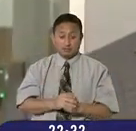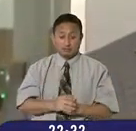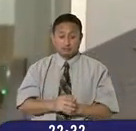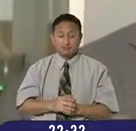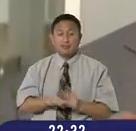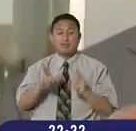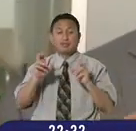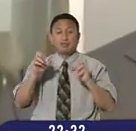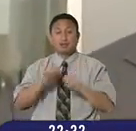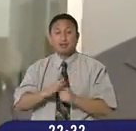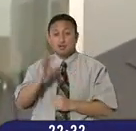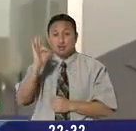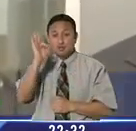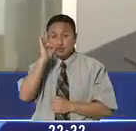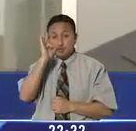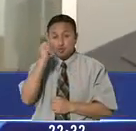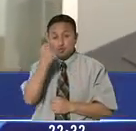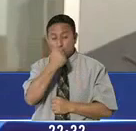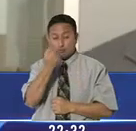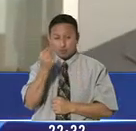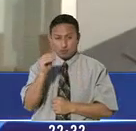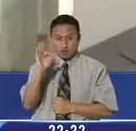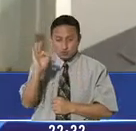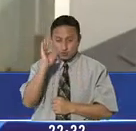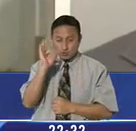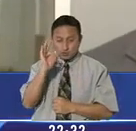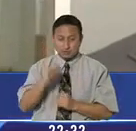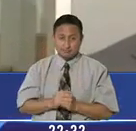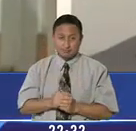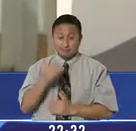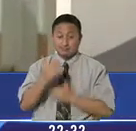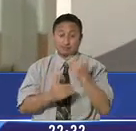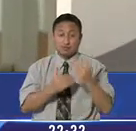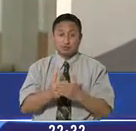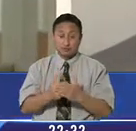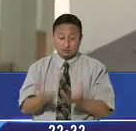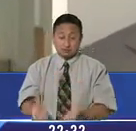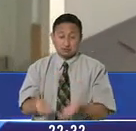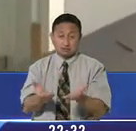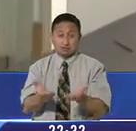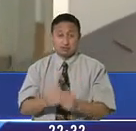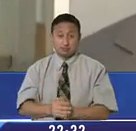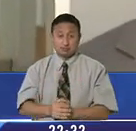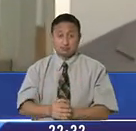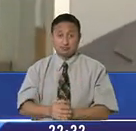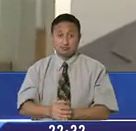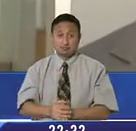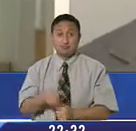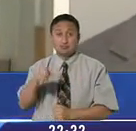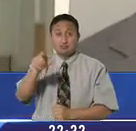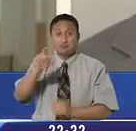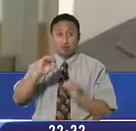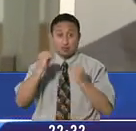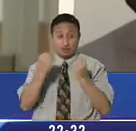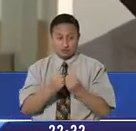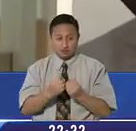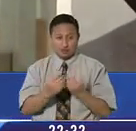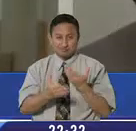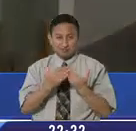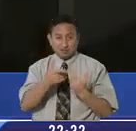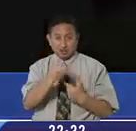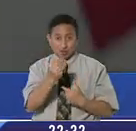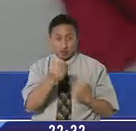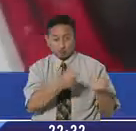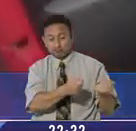drogas captadas a nuestros jóvenes definitivamente terminan arrojándoles a la calle y siendo vulnerables. Estas organizaciones captan a